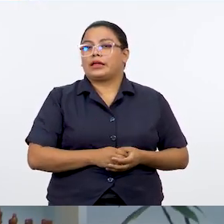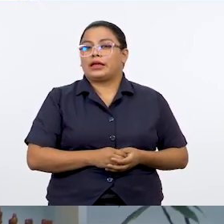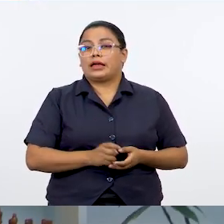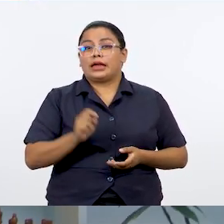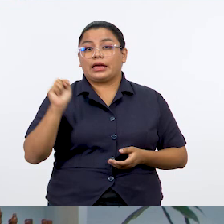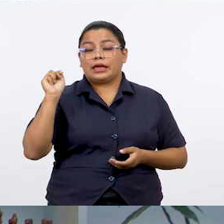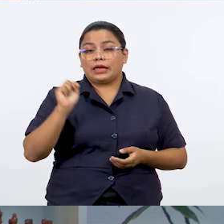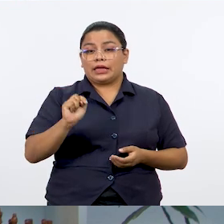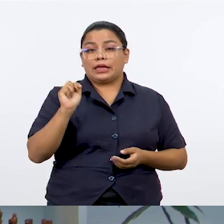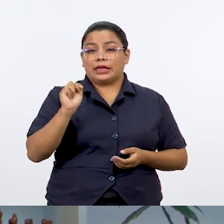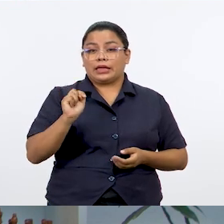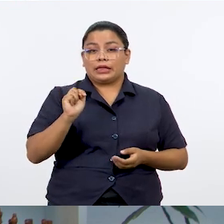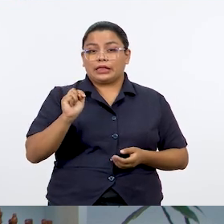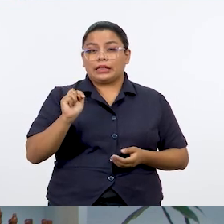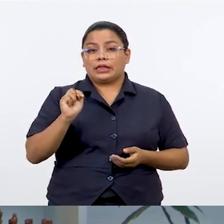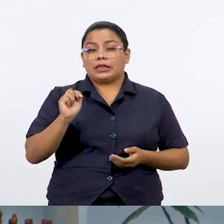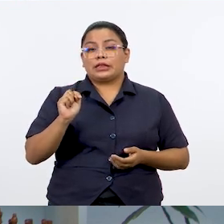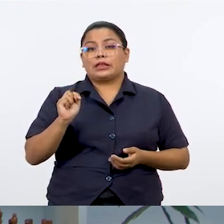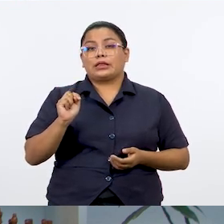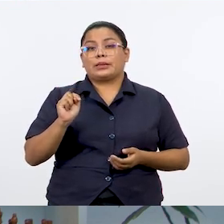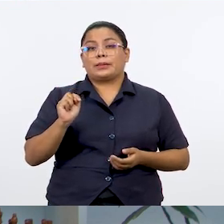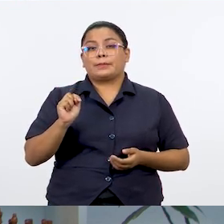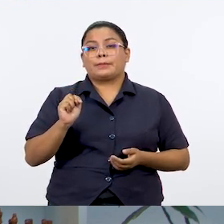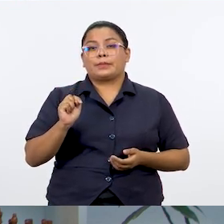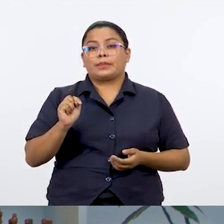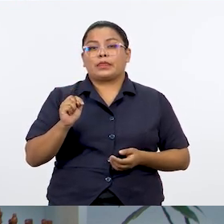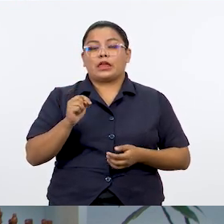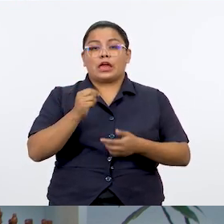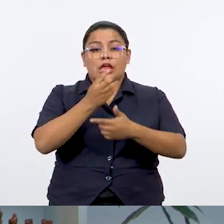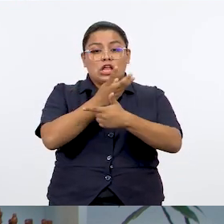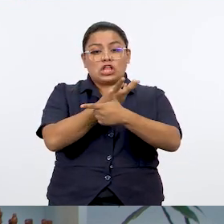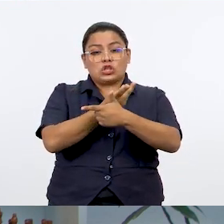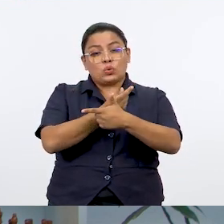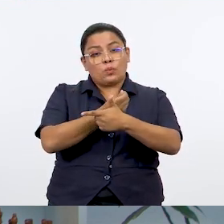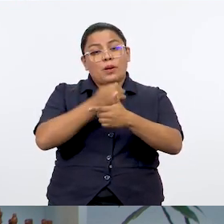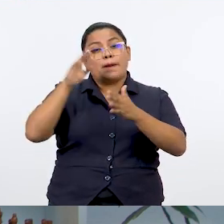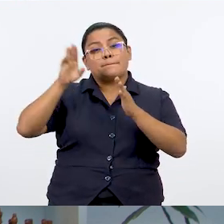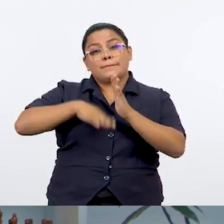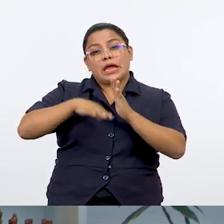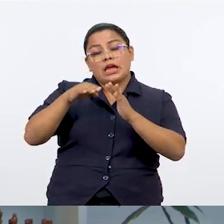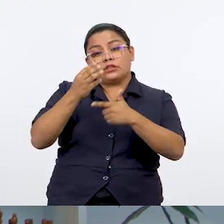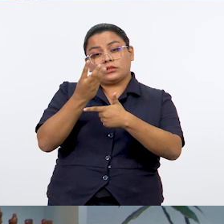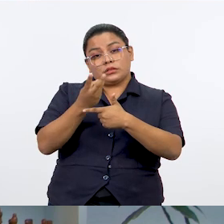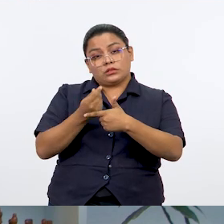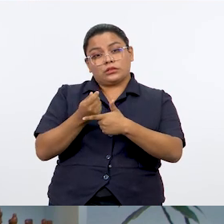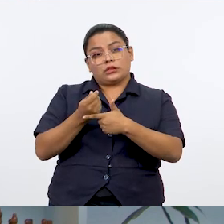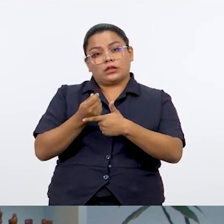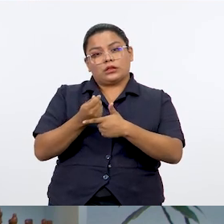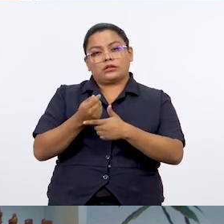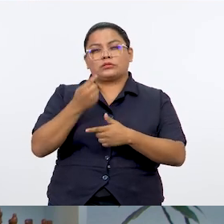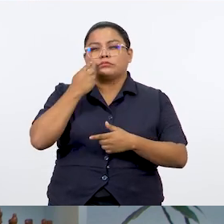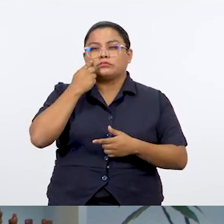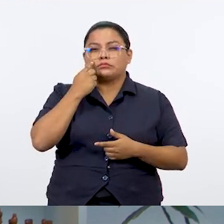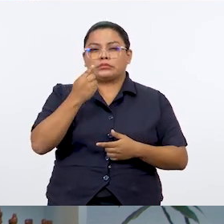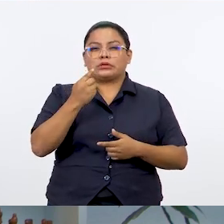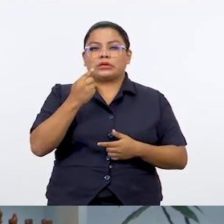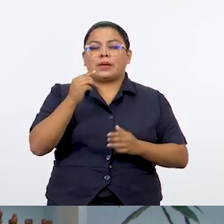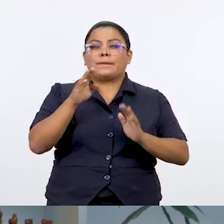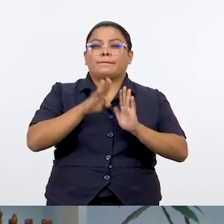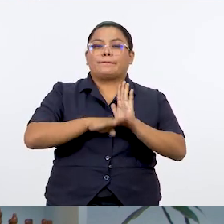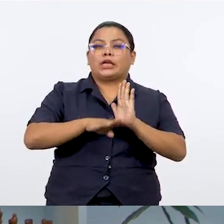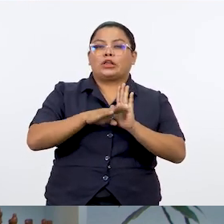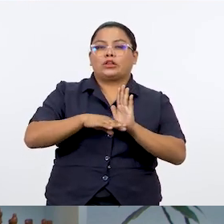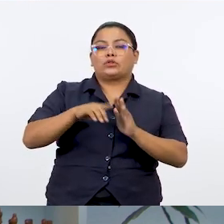En esta ocasión, el dividendo es menor que el divisor, así que podemos sospechar que el resultado será menor que